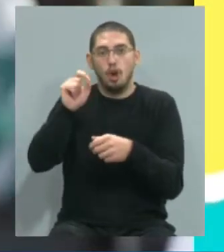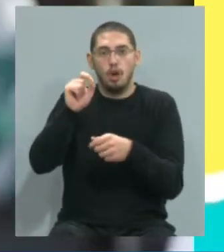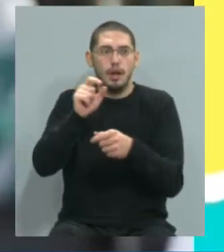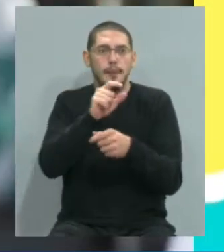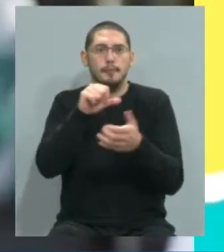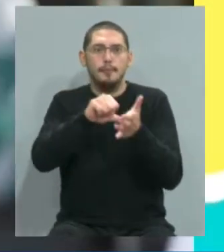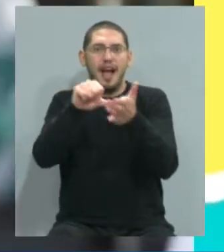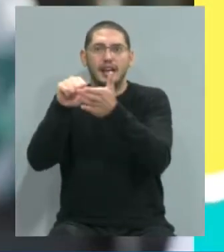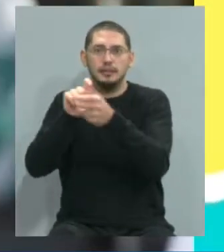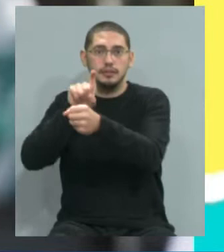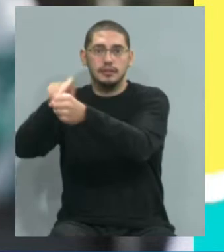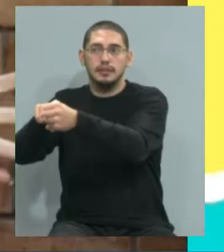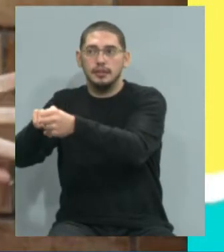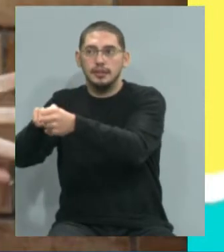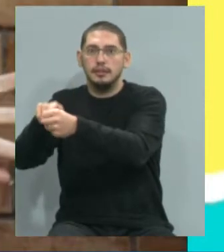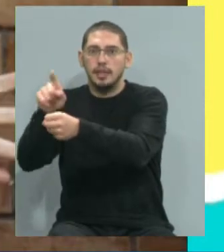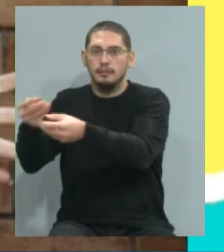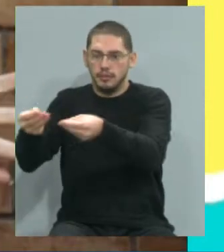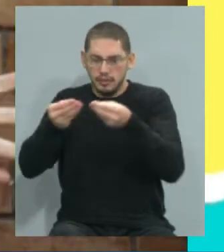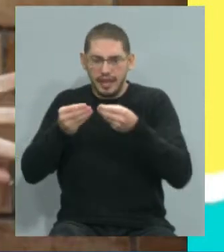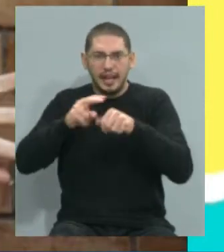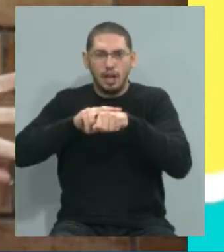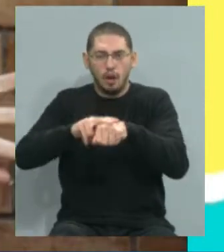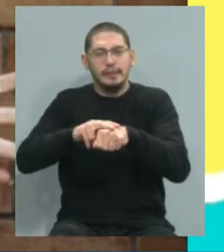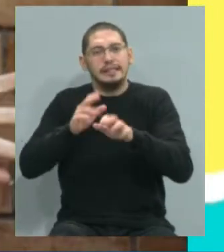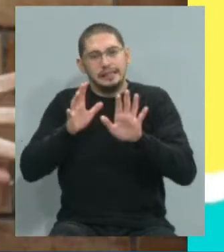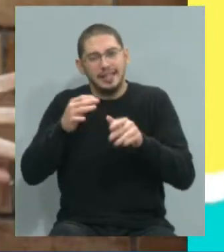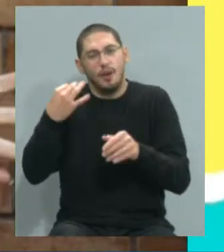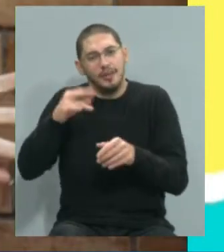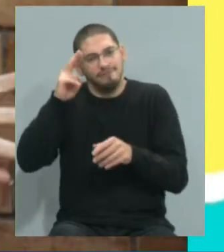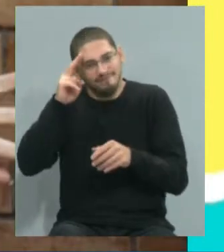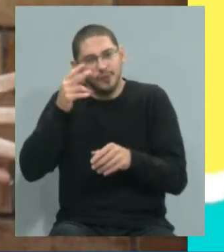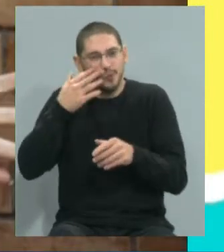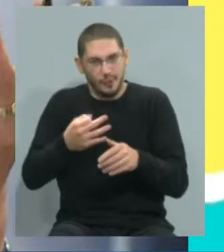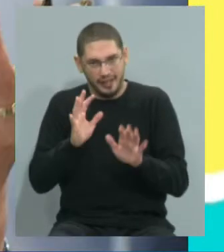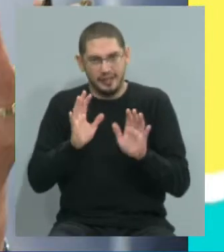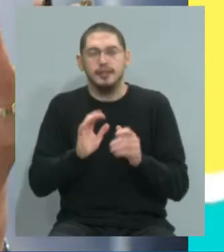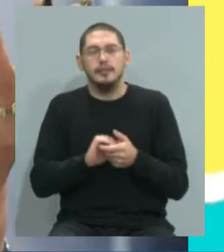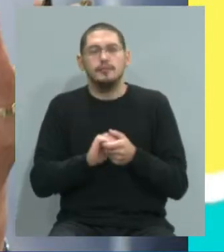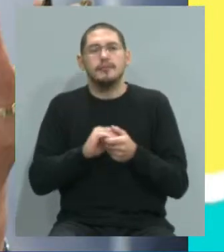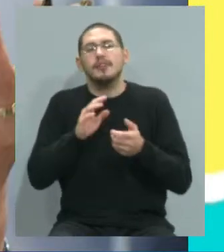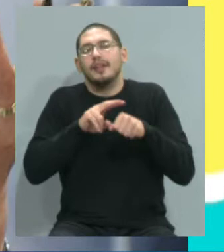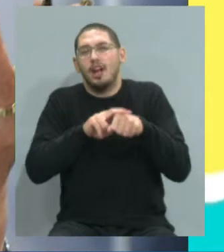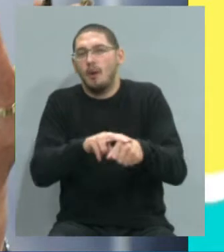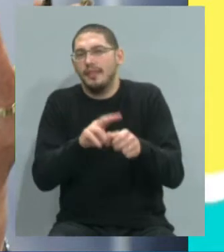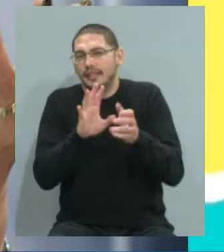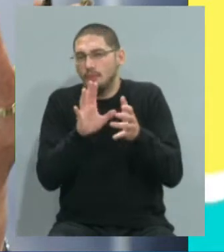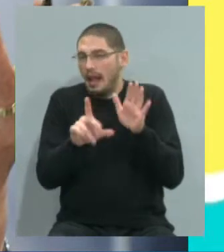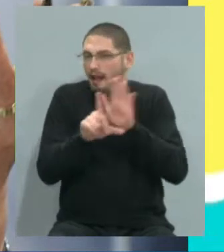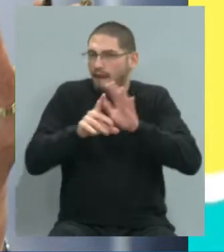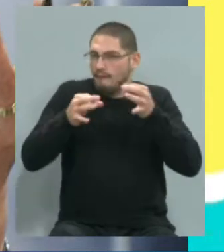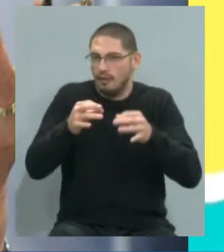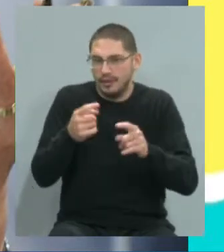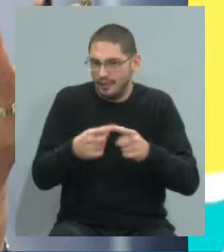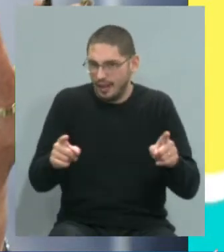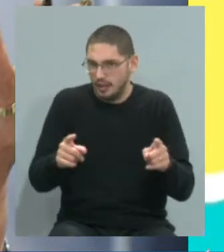UNESCO, tiene que tender a cumplir con esas recomendaciones. Son como si fuese un texto, digamos, de una recomendación, una ley, ¿no? Diferente de